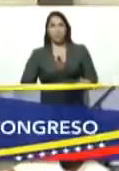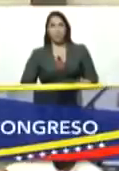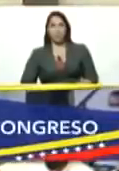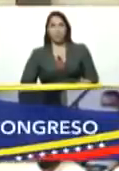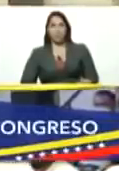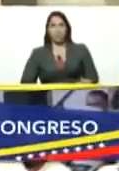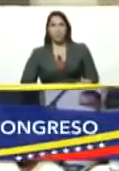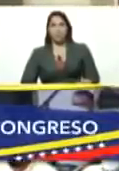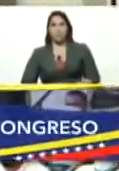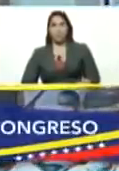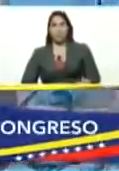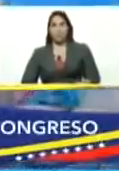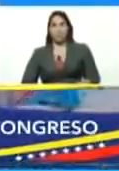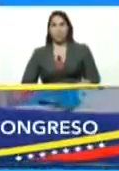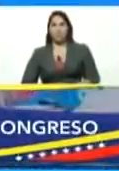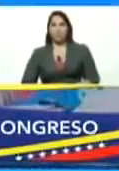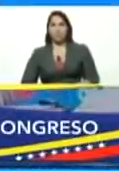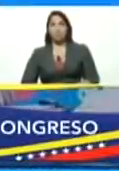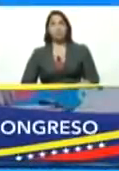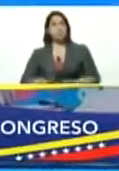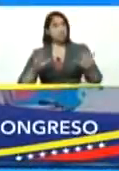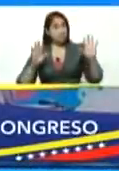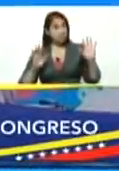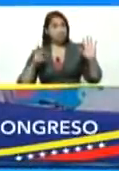piñate trajo su arrabal